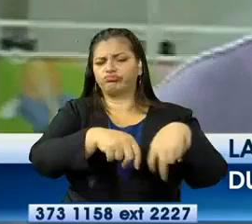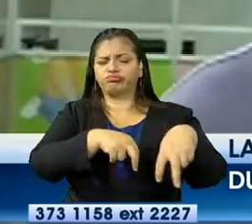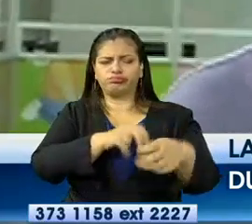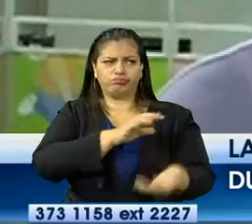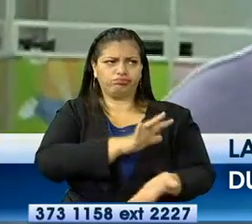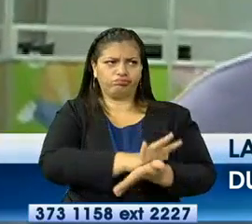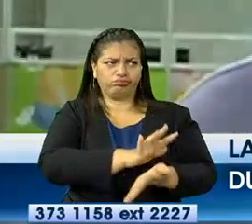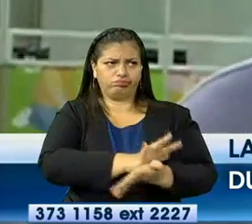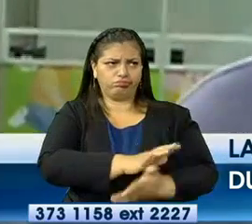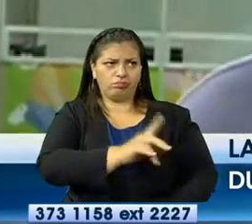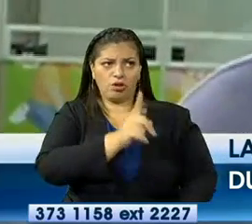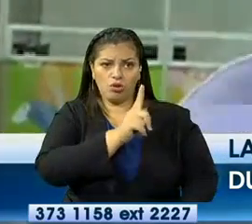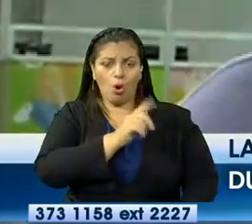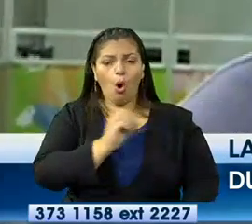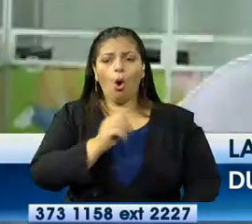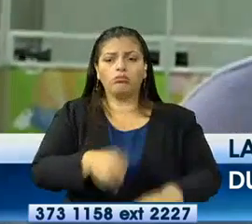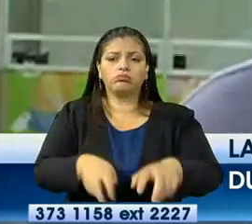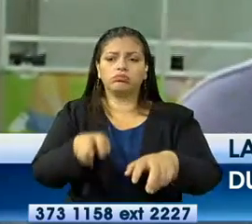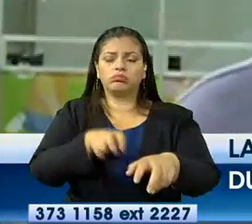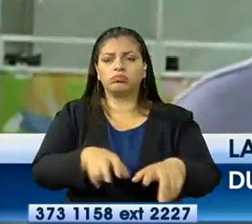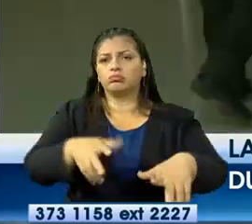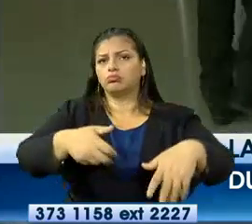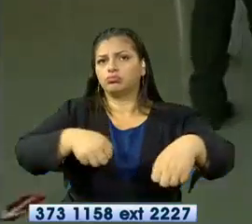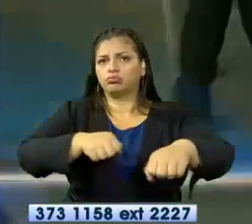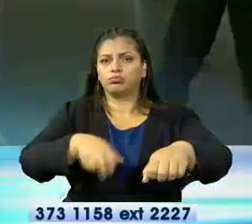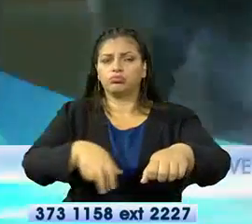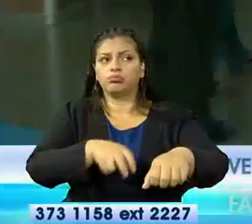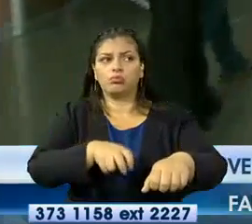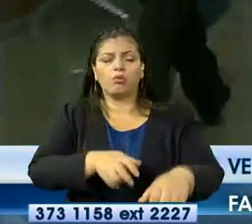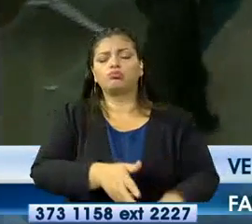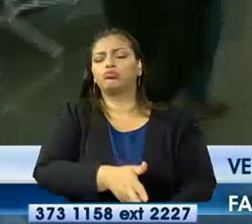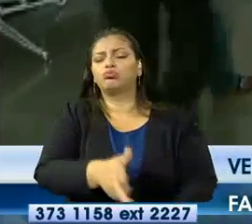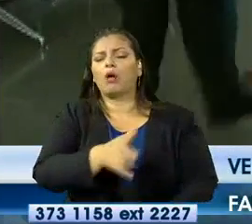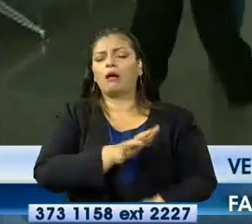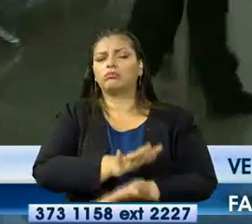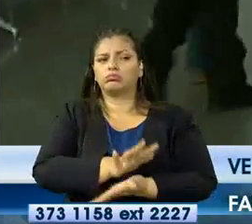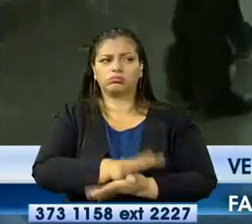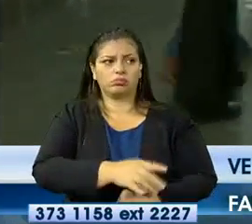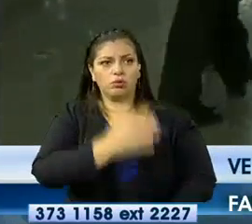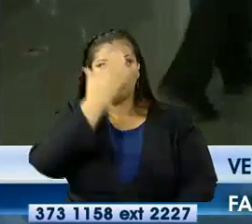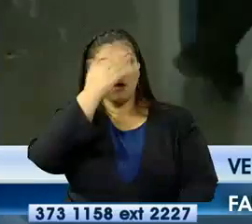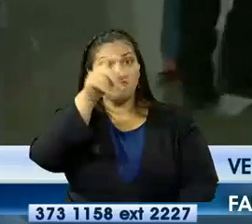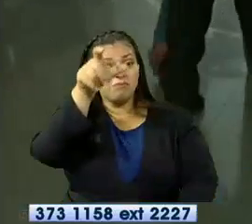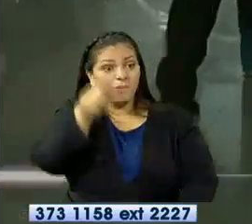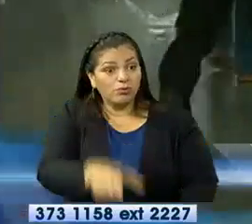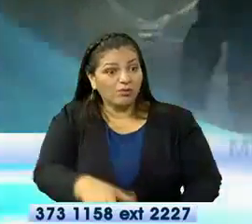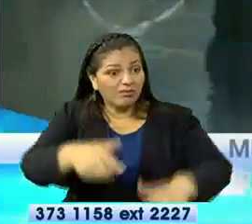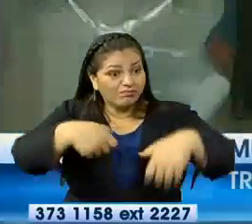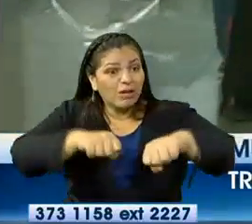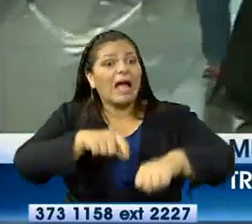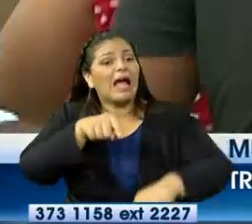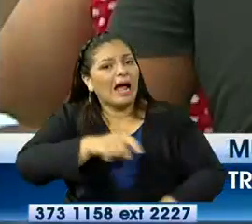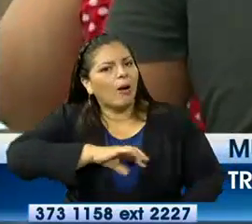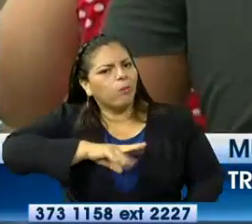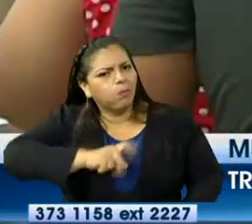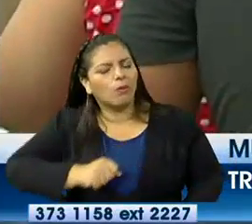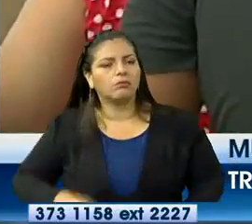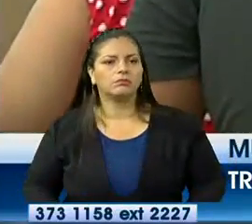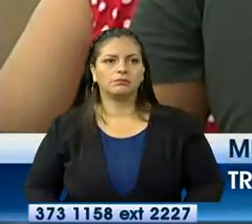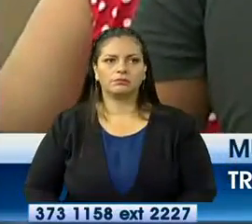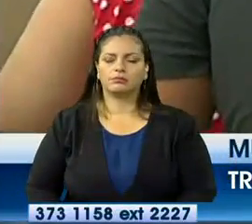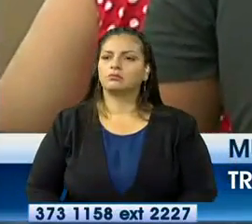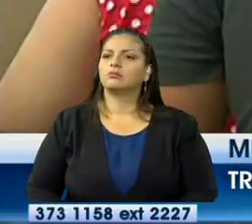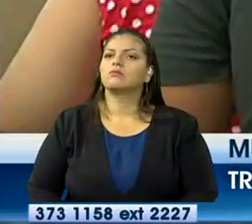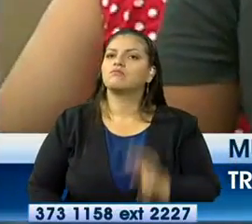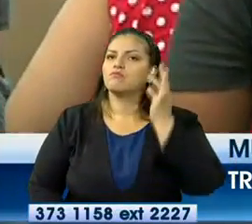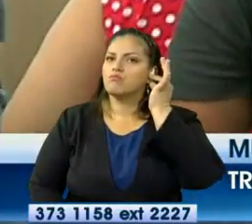son los mismos en las trisimotos, son los que roban. Ellos quedaron en manos de un juez y un fiscal de flagrancia, mientras que ella se quedó pensando en acudir